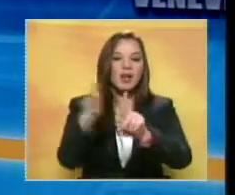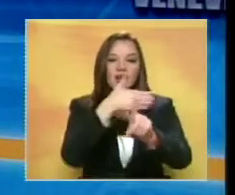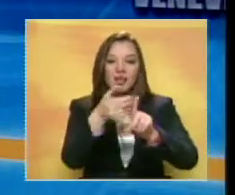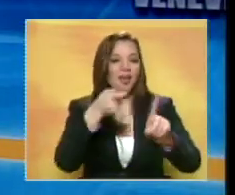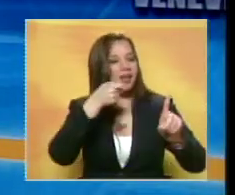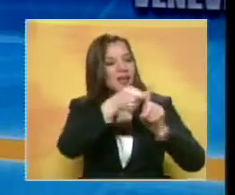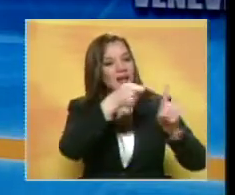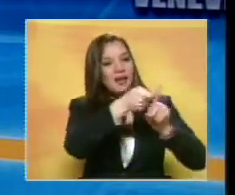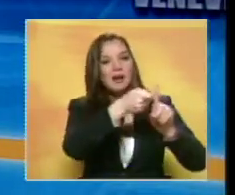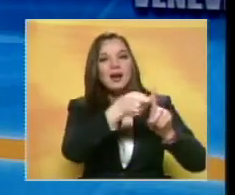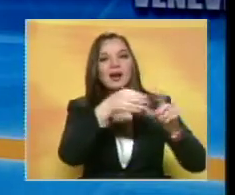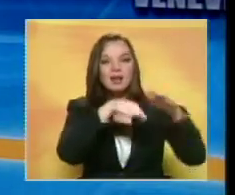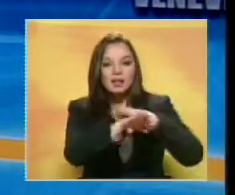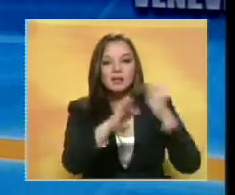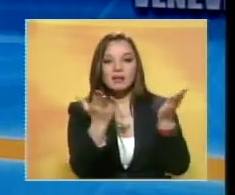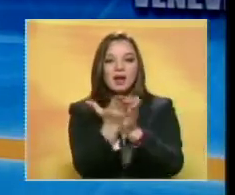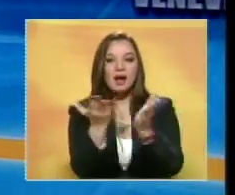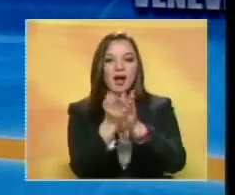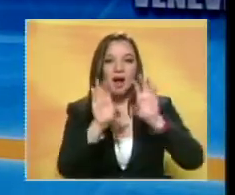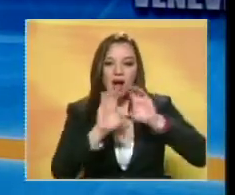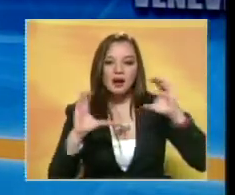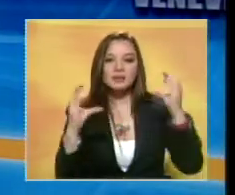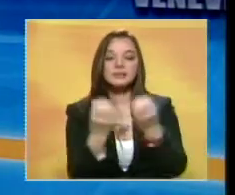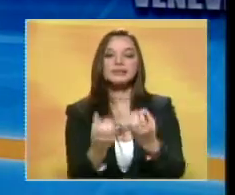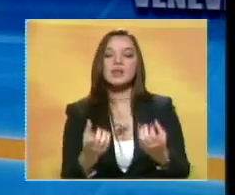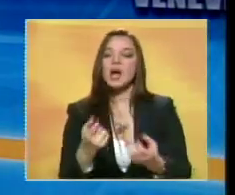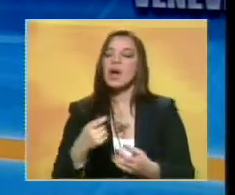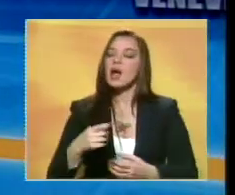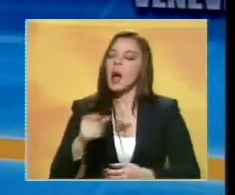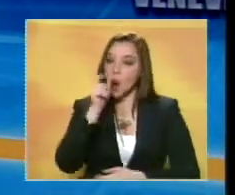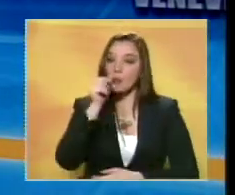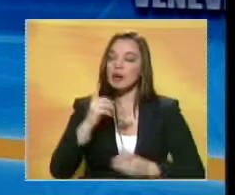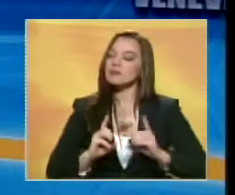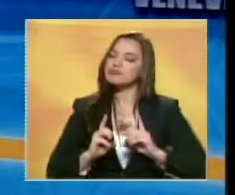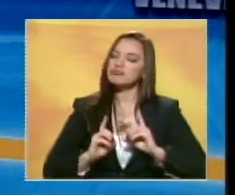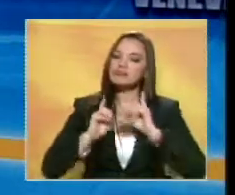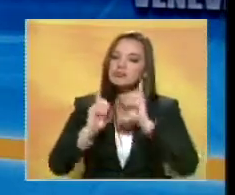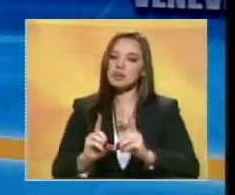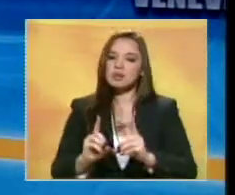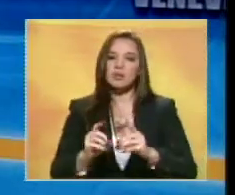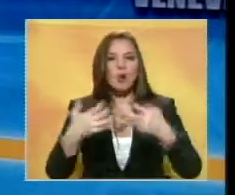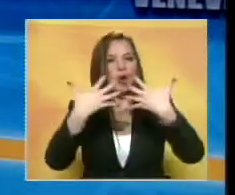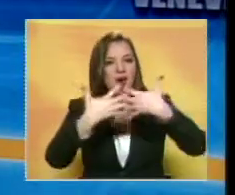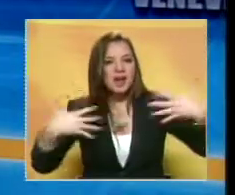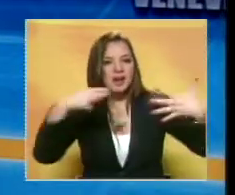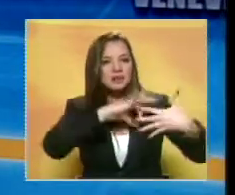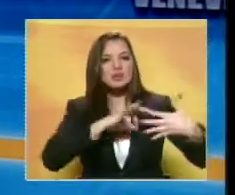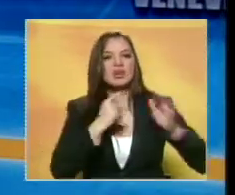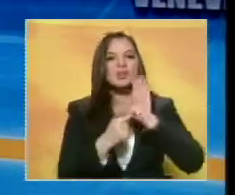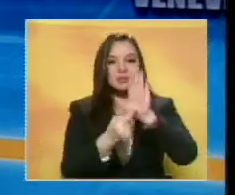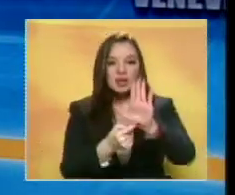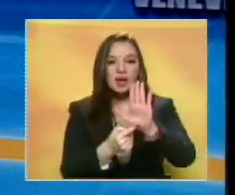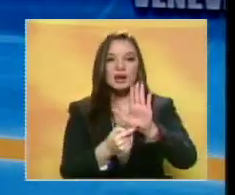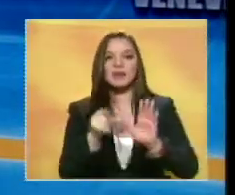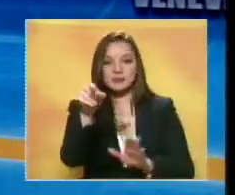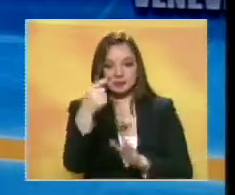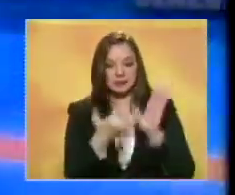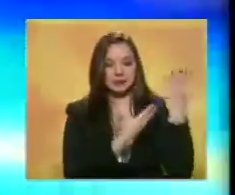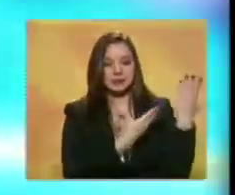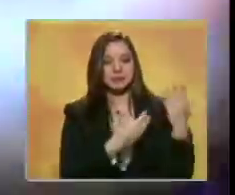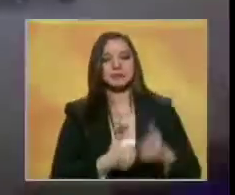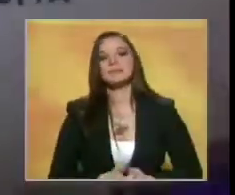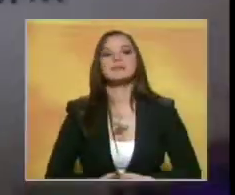violencia dentro de las aulas de clases. Valientemente decidió compartir su testimonio por las redes sociales. Se los presento a